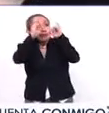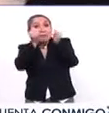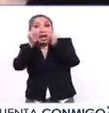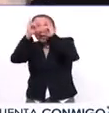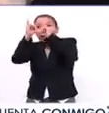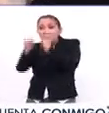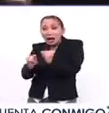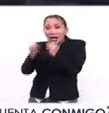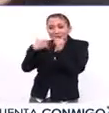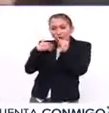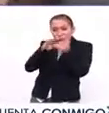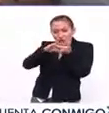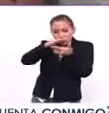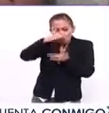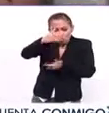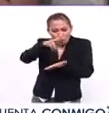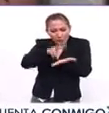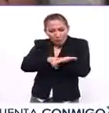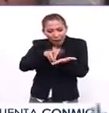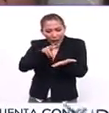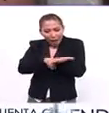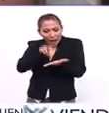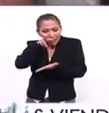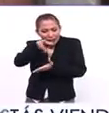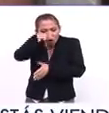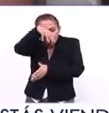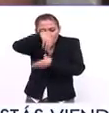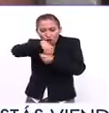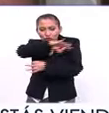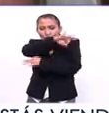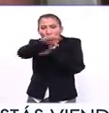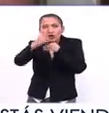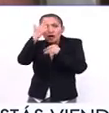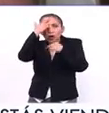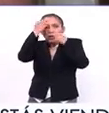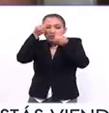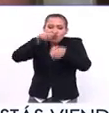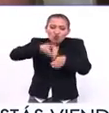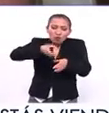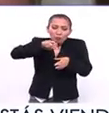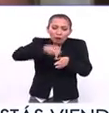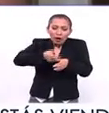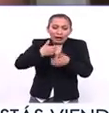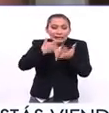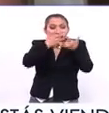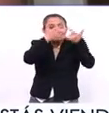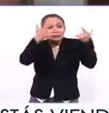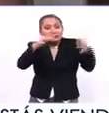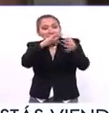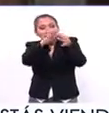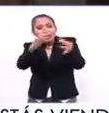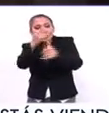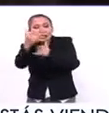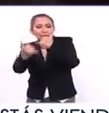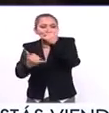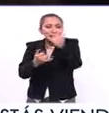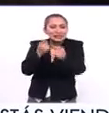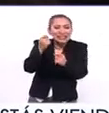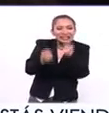se vuelven esa caja de tesoros donde caben todos los recuerdos, y contar y